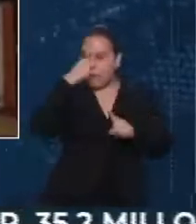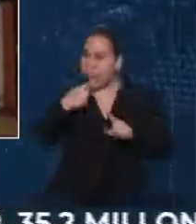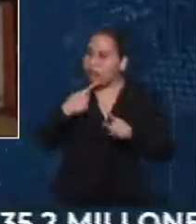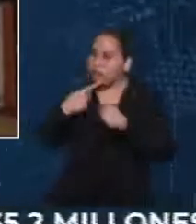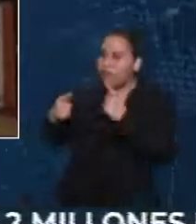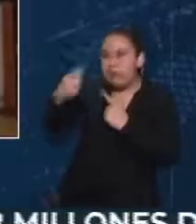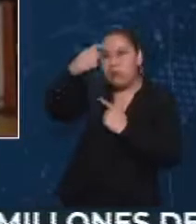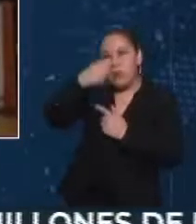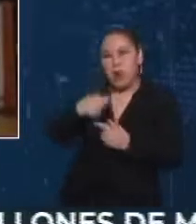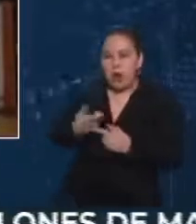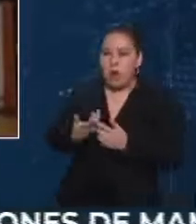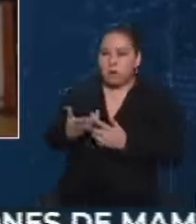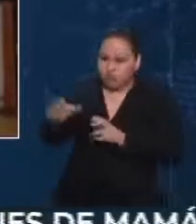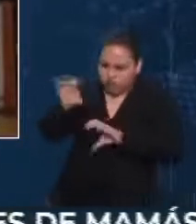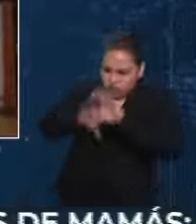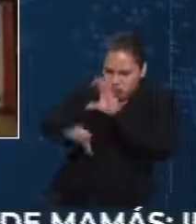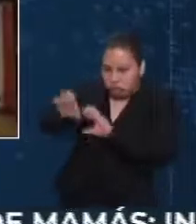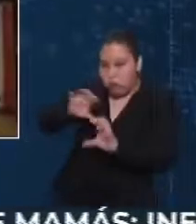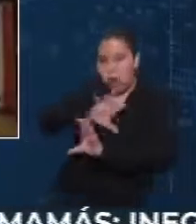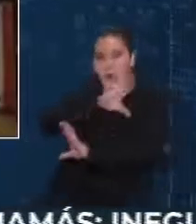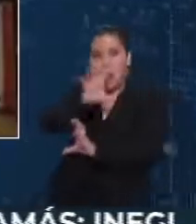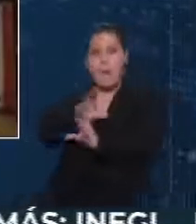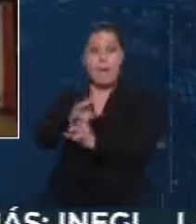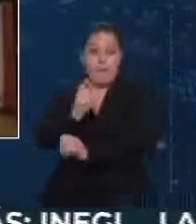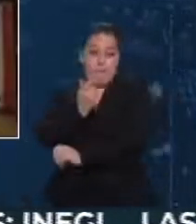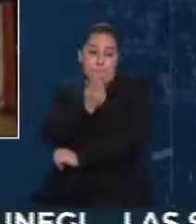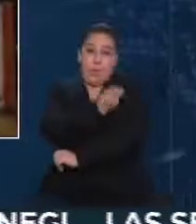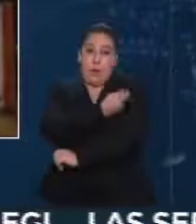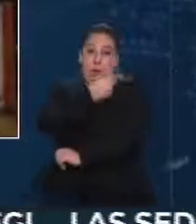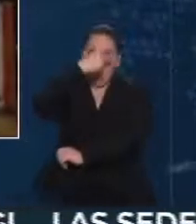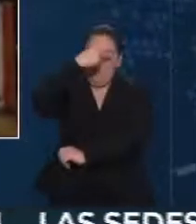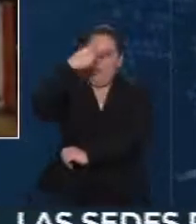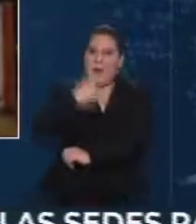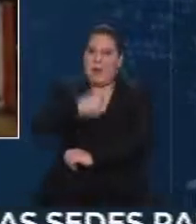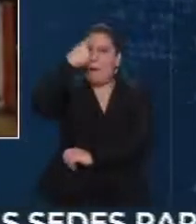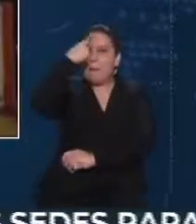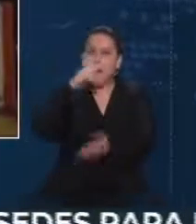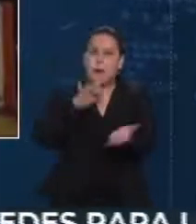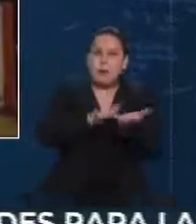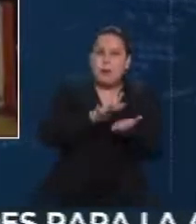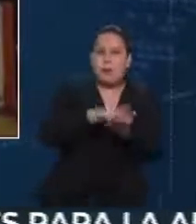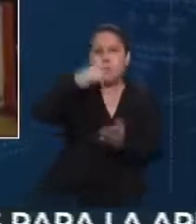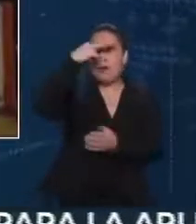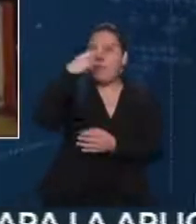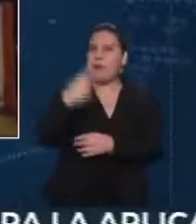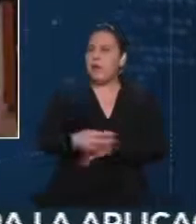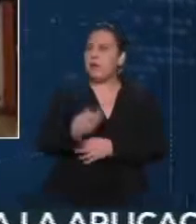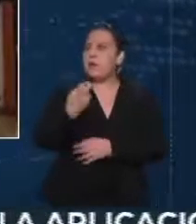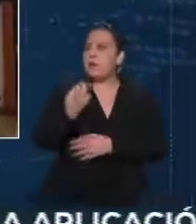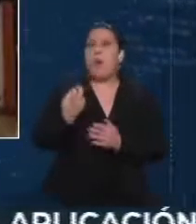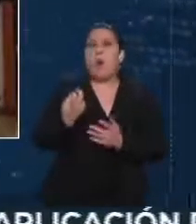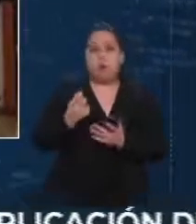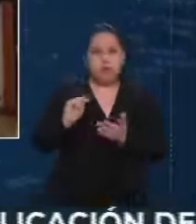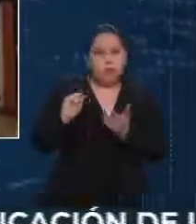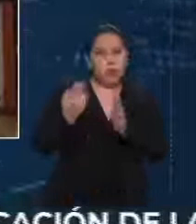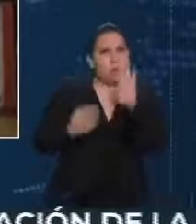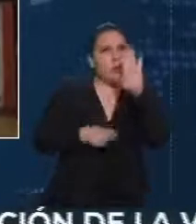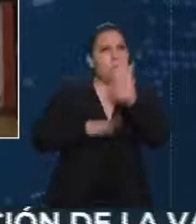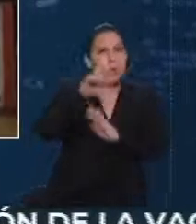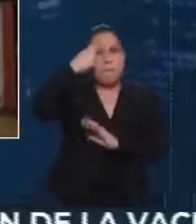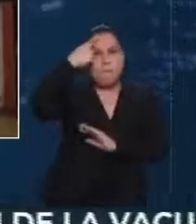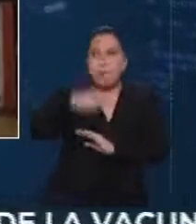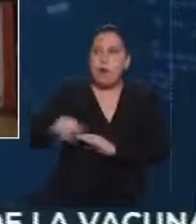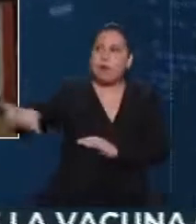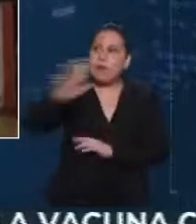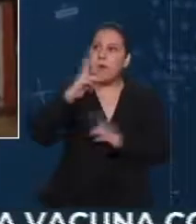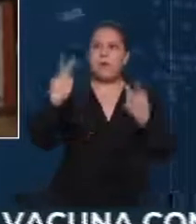sociedad, ¿no? En este caso una vacuna, sea patria o sea otra, pues tiene un efecto muy positivo no únicamente para la actividad económica,